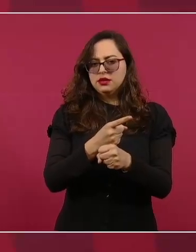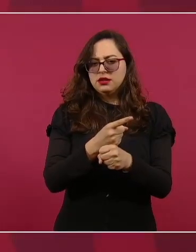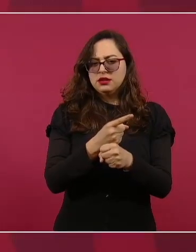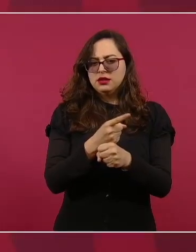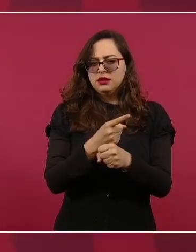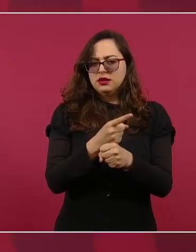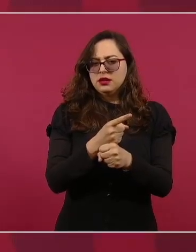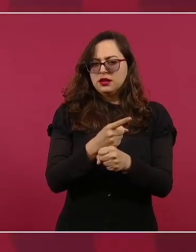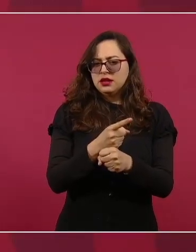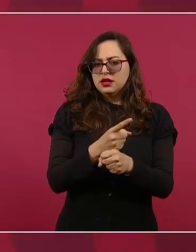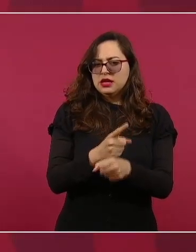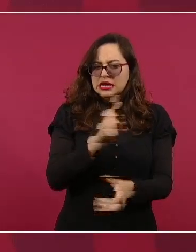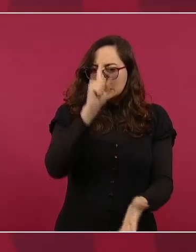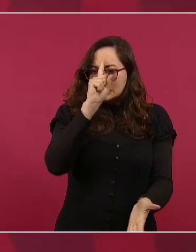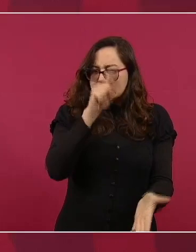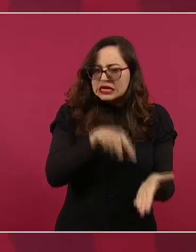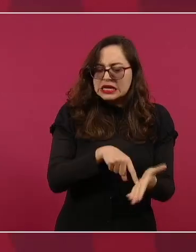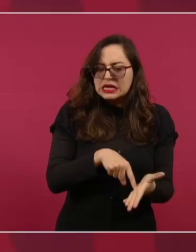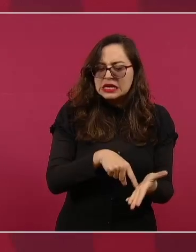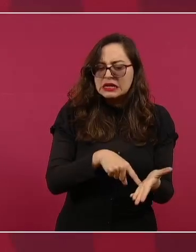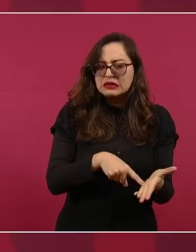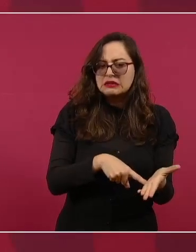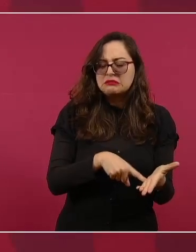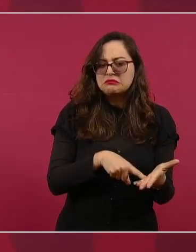es premio